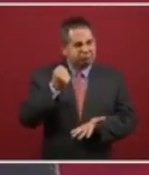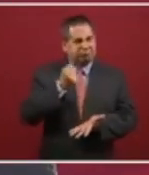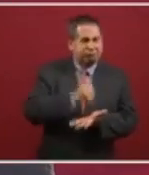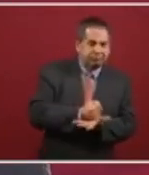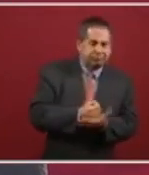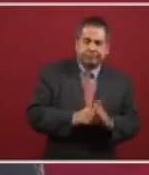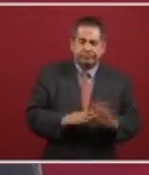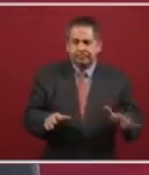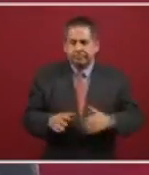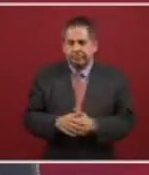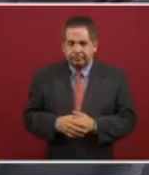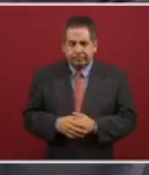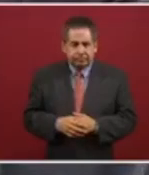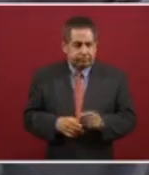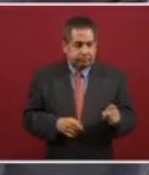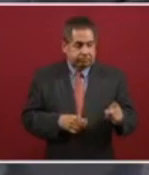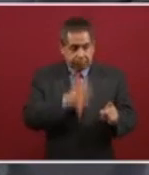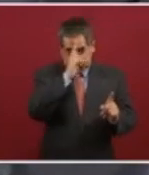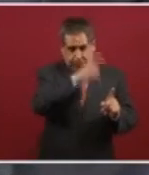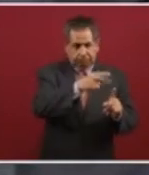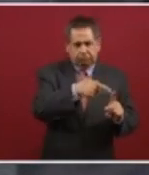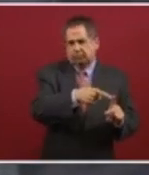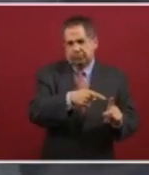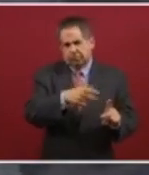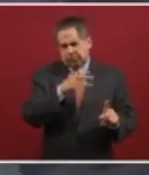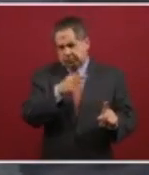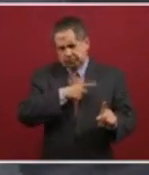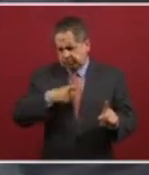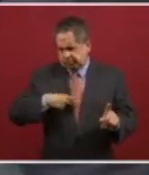así como prohibido prohibir, prohibido imponer.